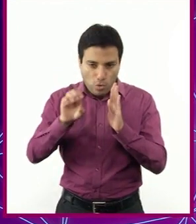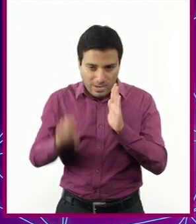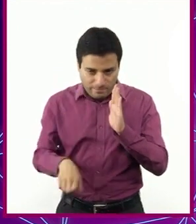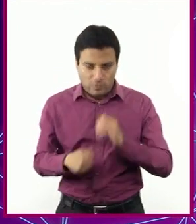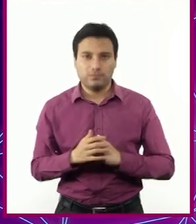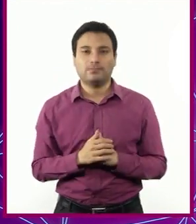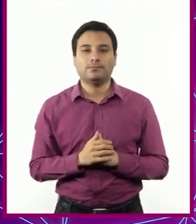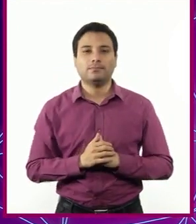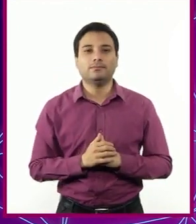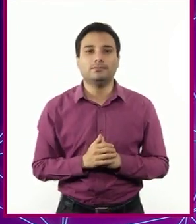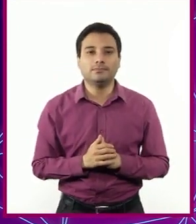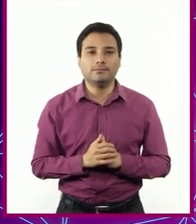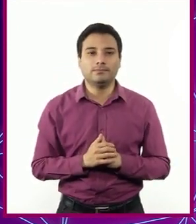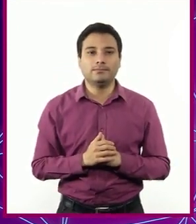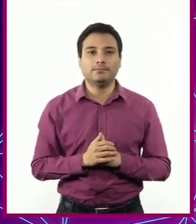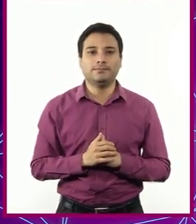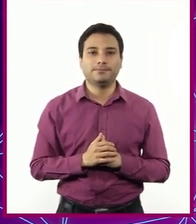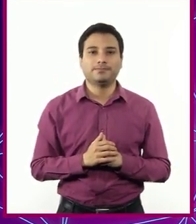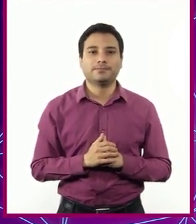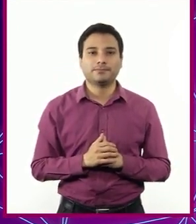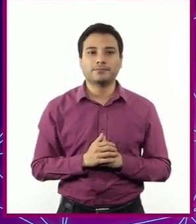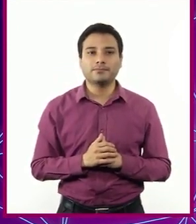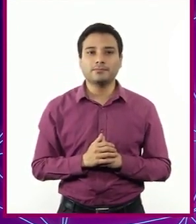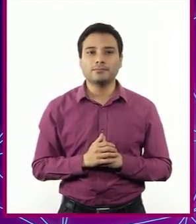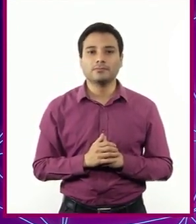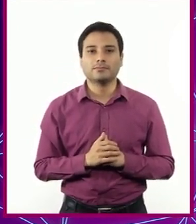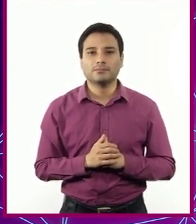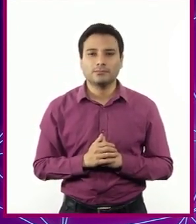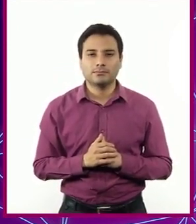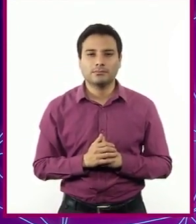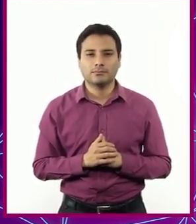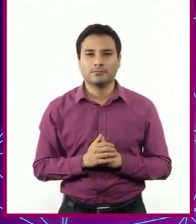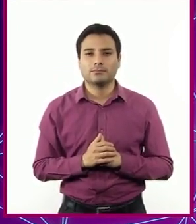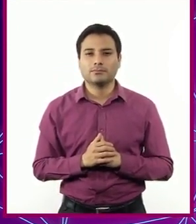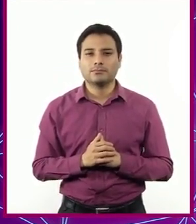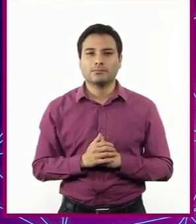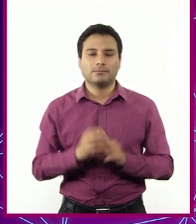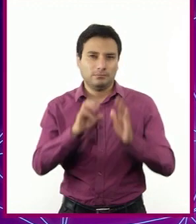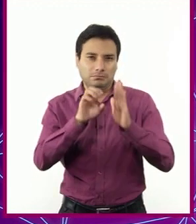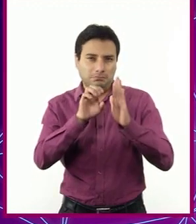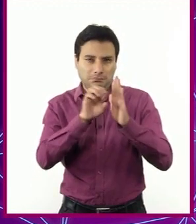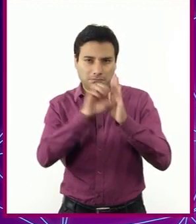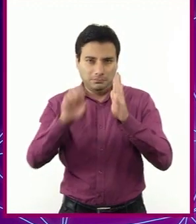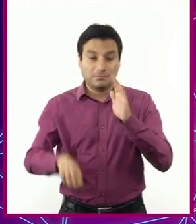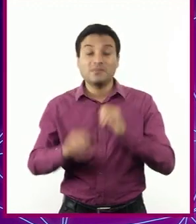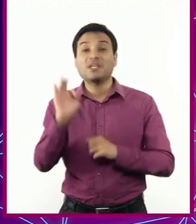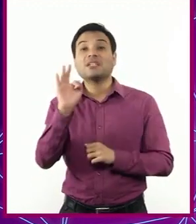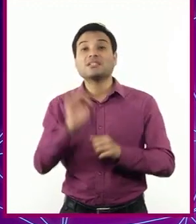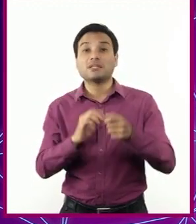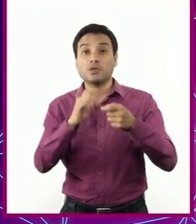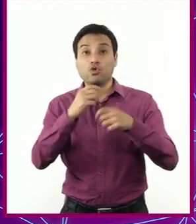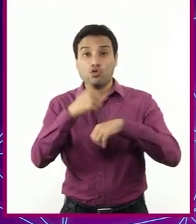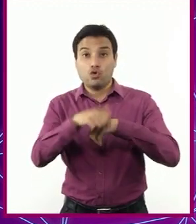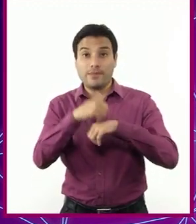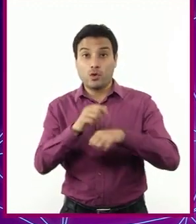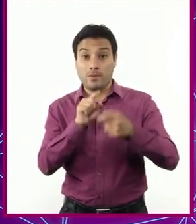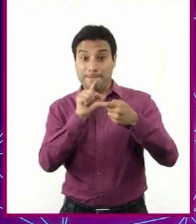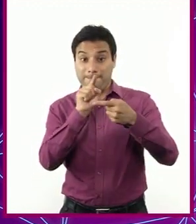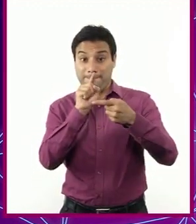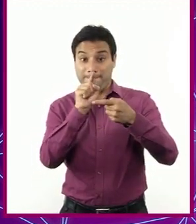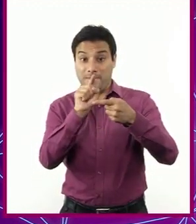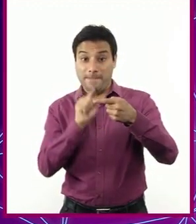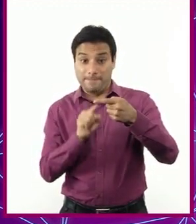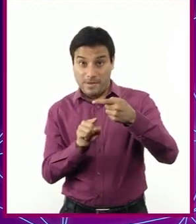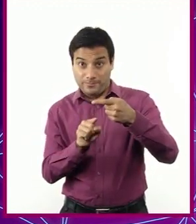base, el exponente de la potencia del numerador es menor que el del denominador? Para responderla, regresamos a